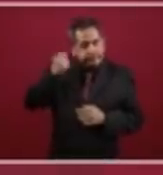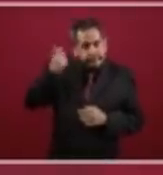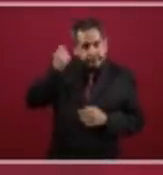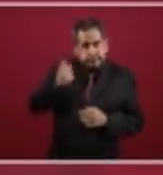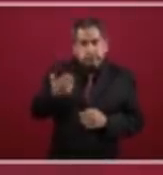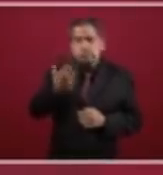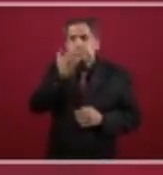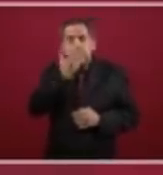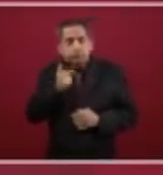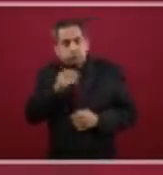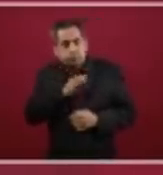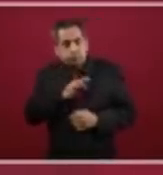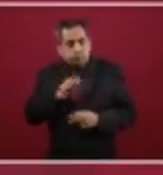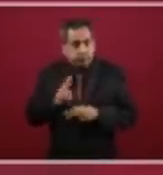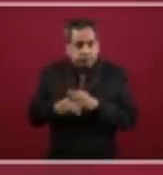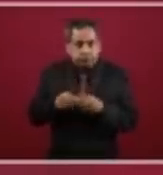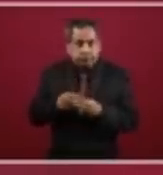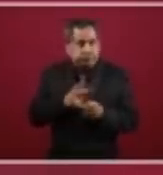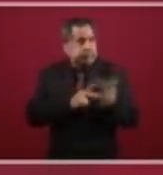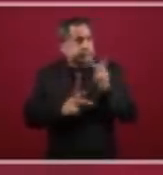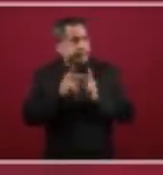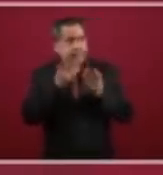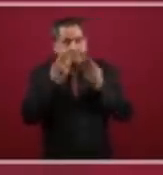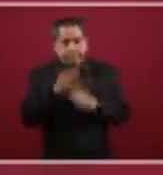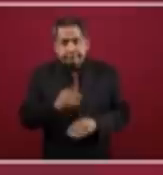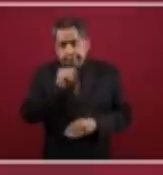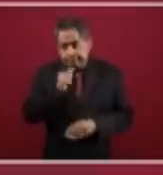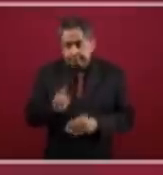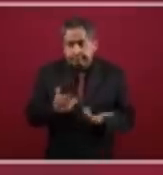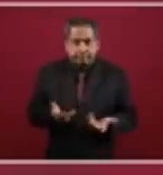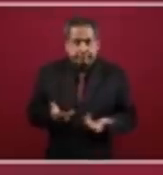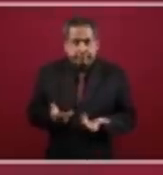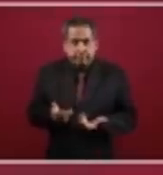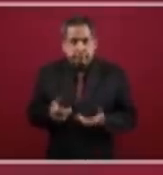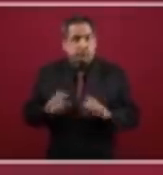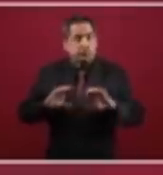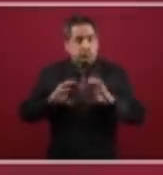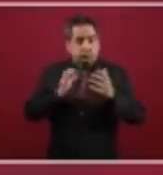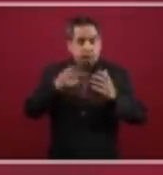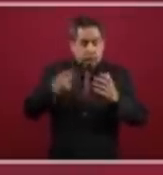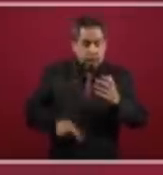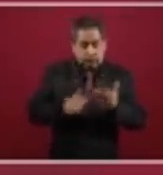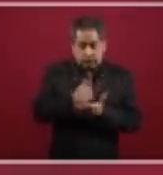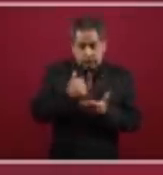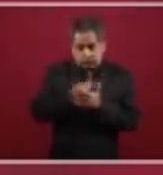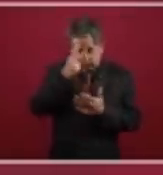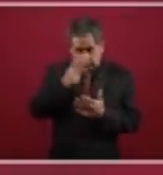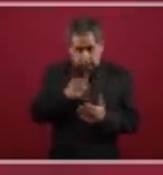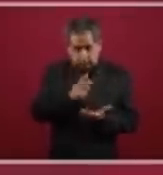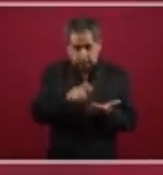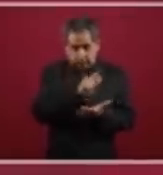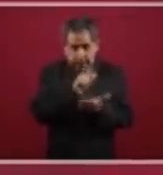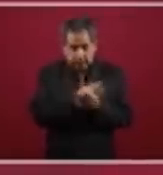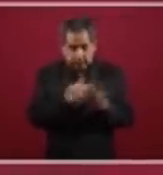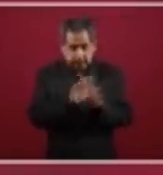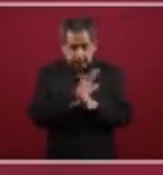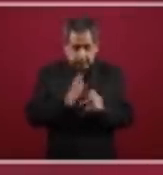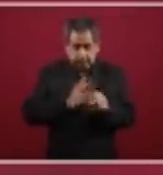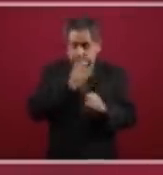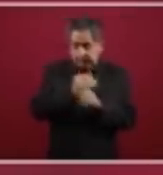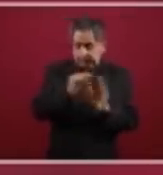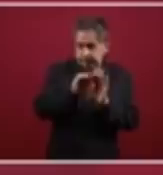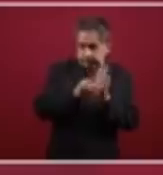no tenían posibilidad de adquirir créditos, tanto el Congreso local, con una modificación a la Ley de